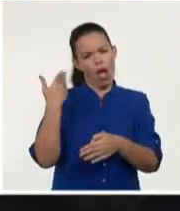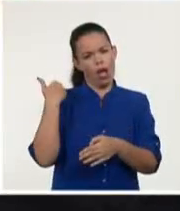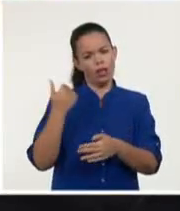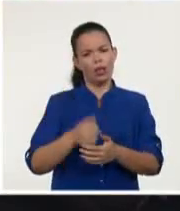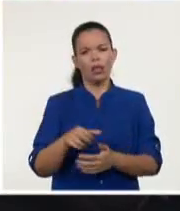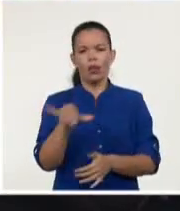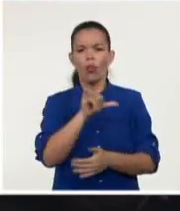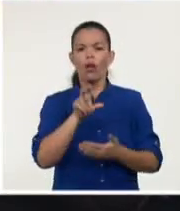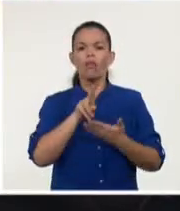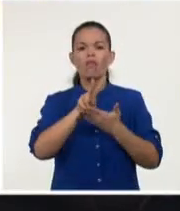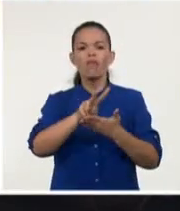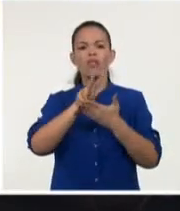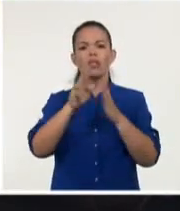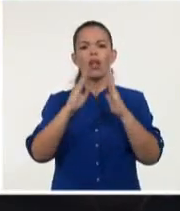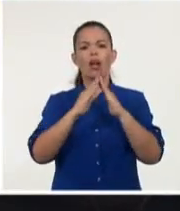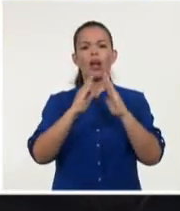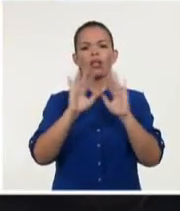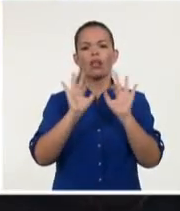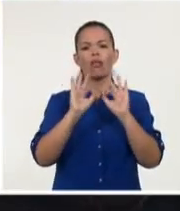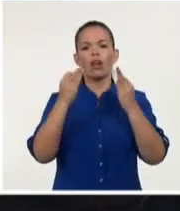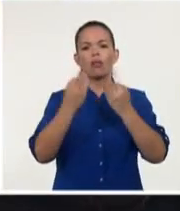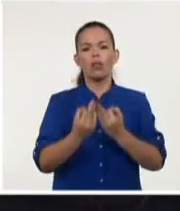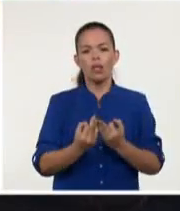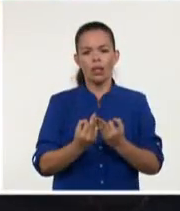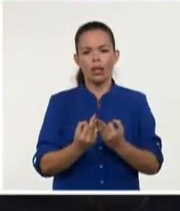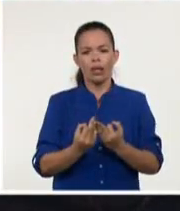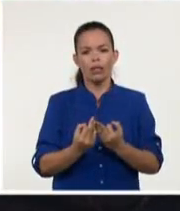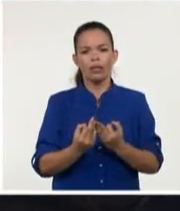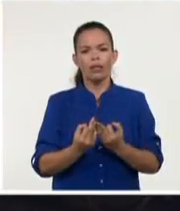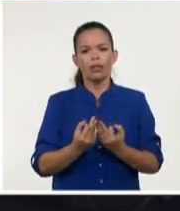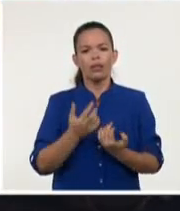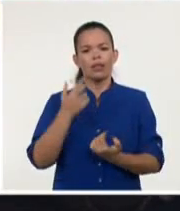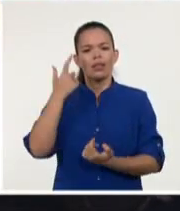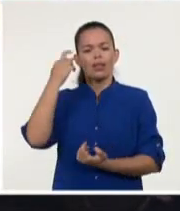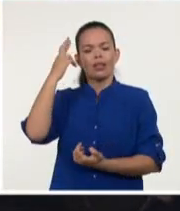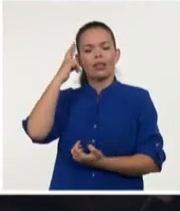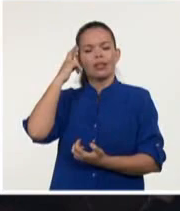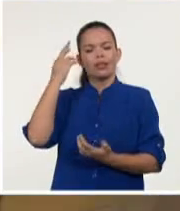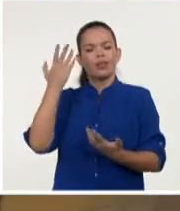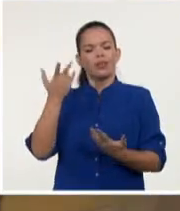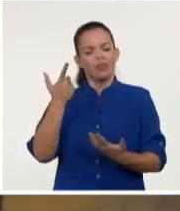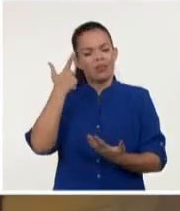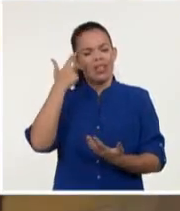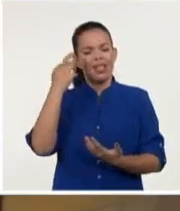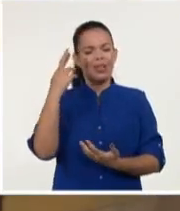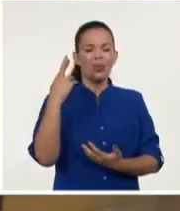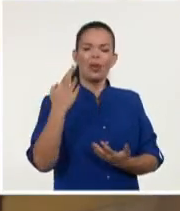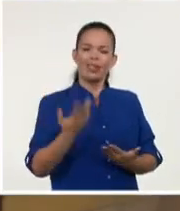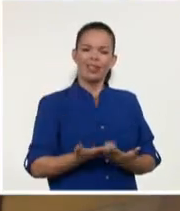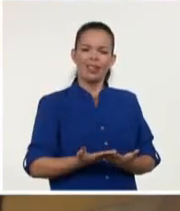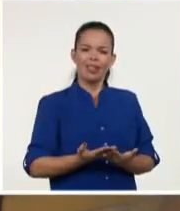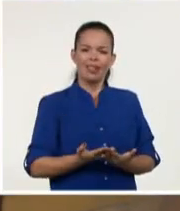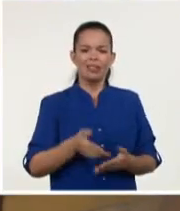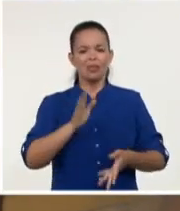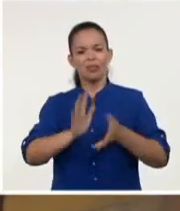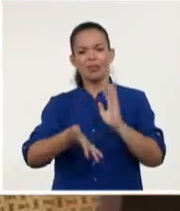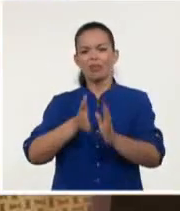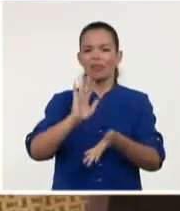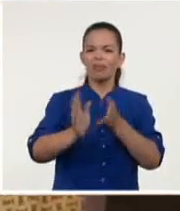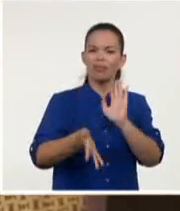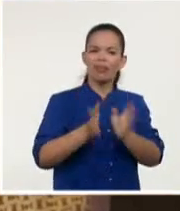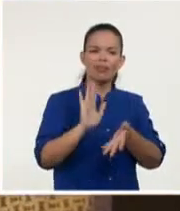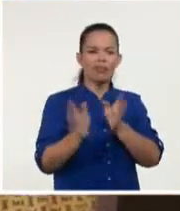familia en los predios de la mecánica y regresarle sensorialmente los olores y recuerdos de la